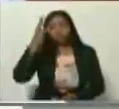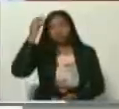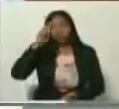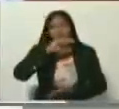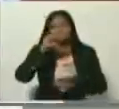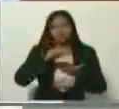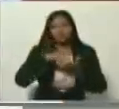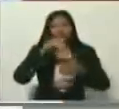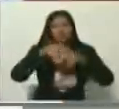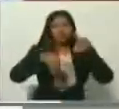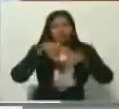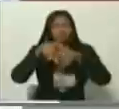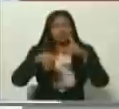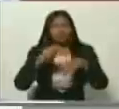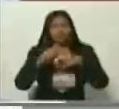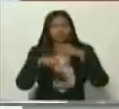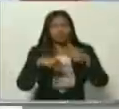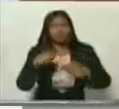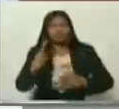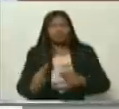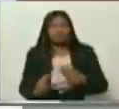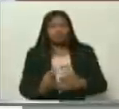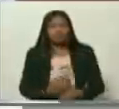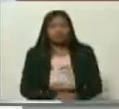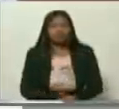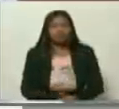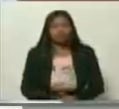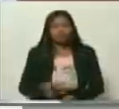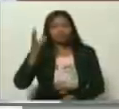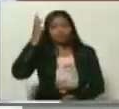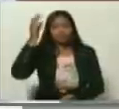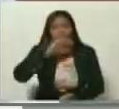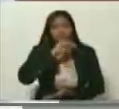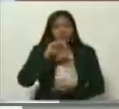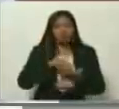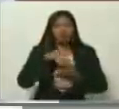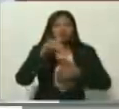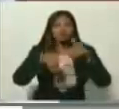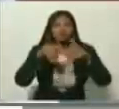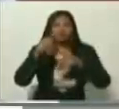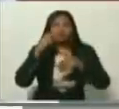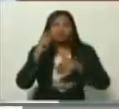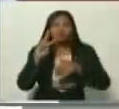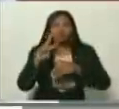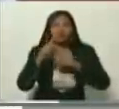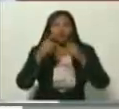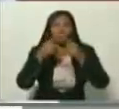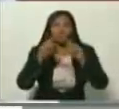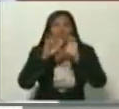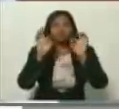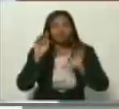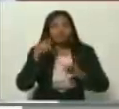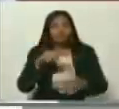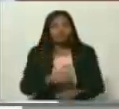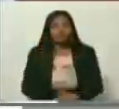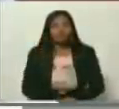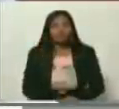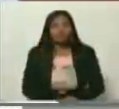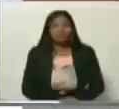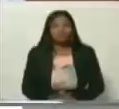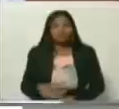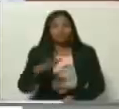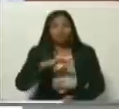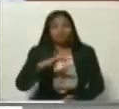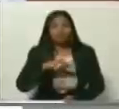Nacional Electoral. Luego, el Consejo Nacional Electoral saca otra sentencia, ¿verdad?, donde